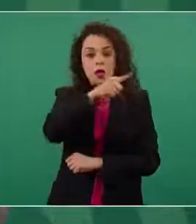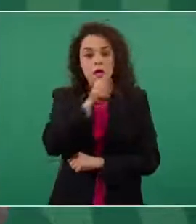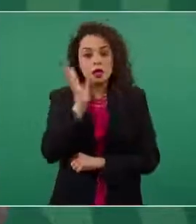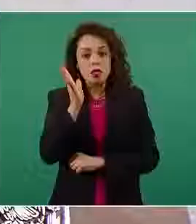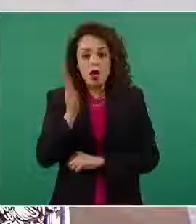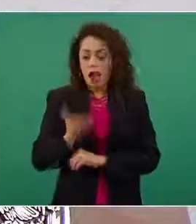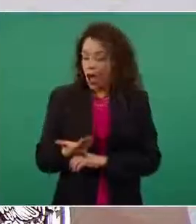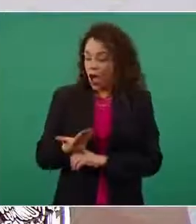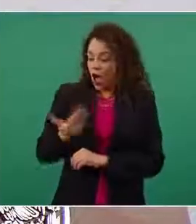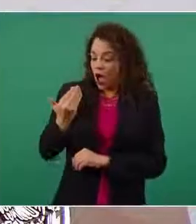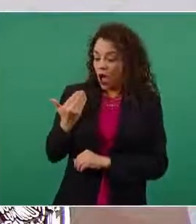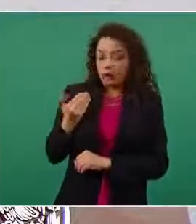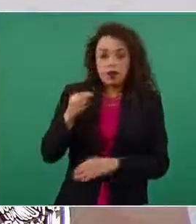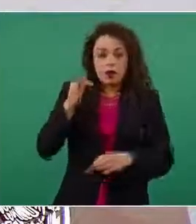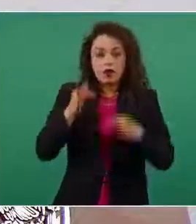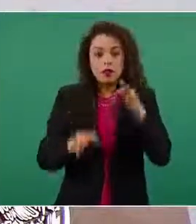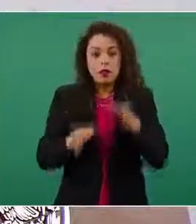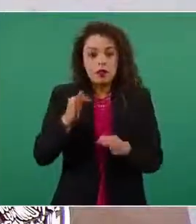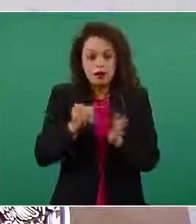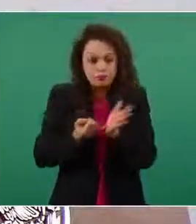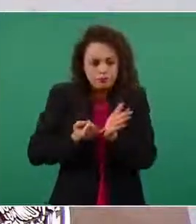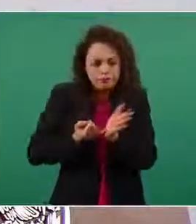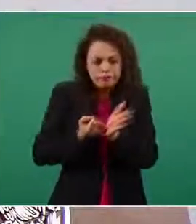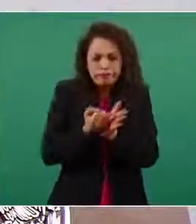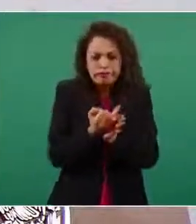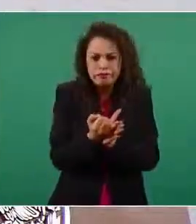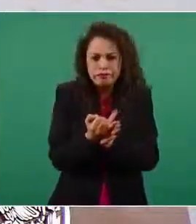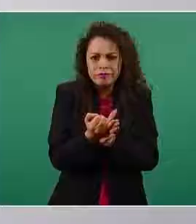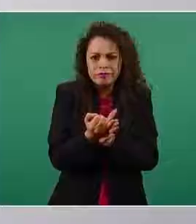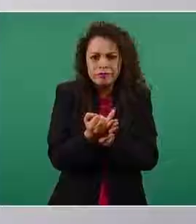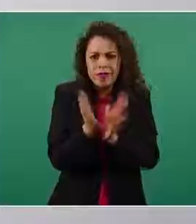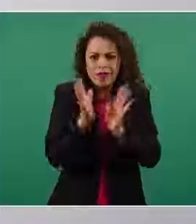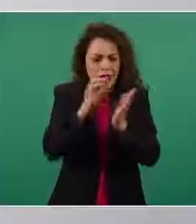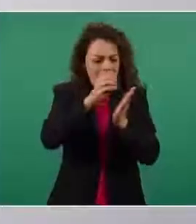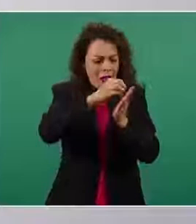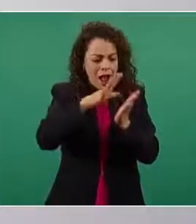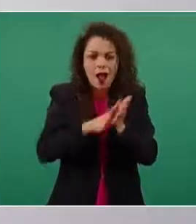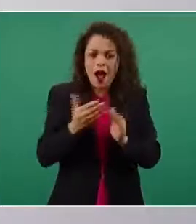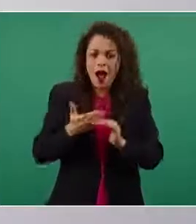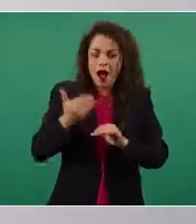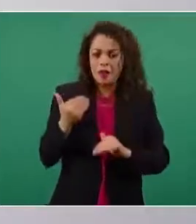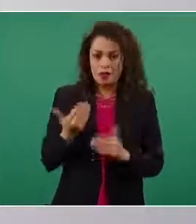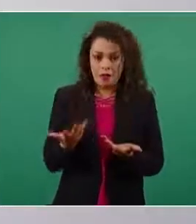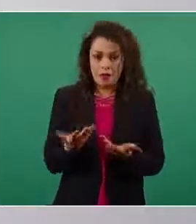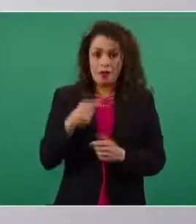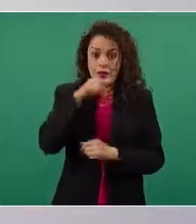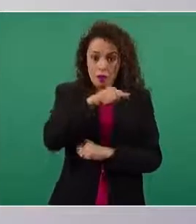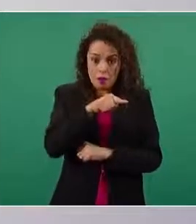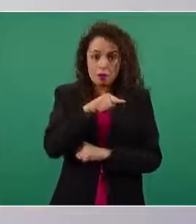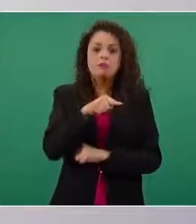inicial del tribunal, que se supone está por encima